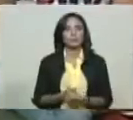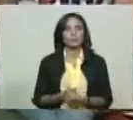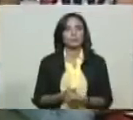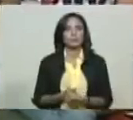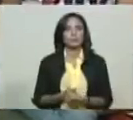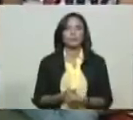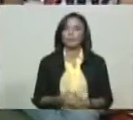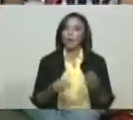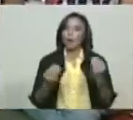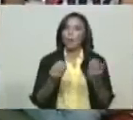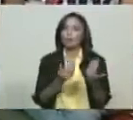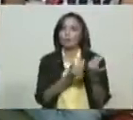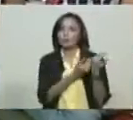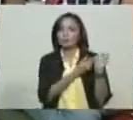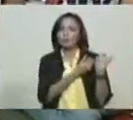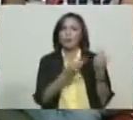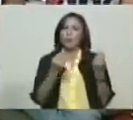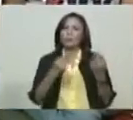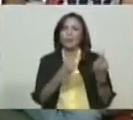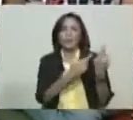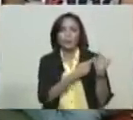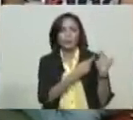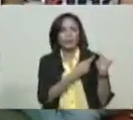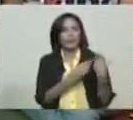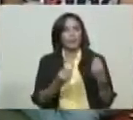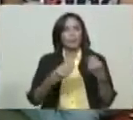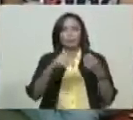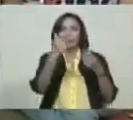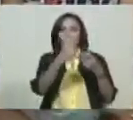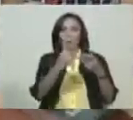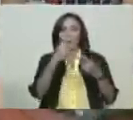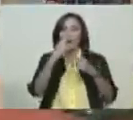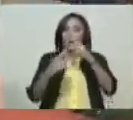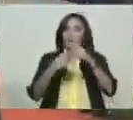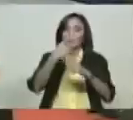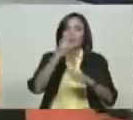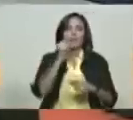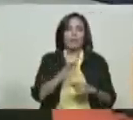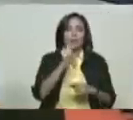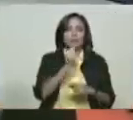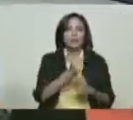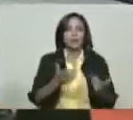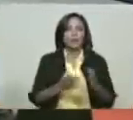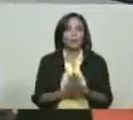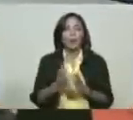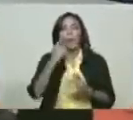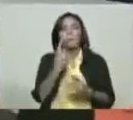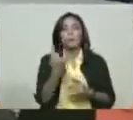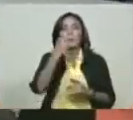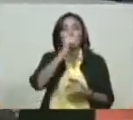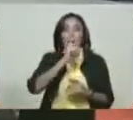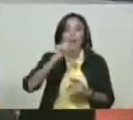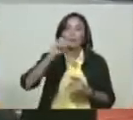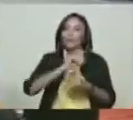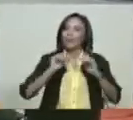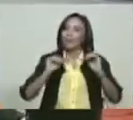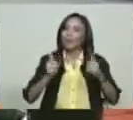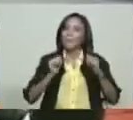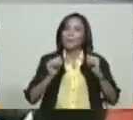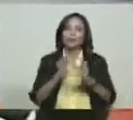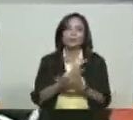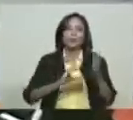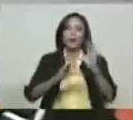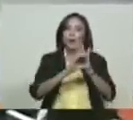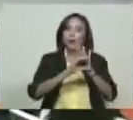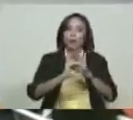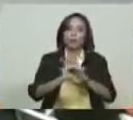Tiene muchas tareas la constituyente. El próximo sábado se cumple el primer año de la instalación de la Asamblea Nacional